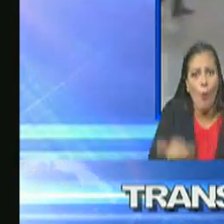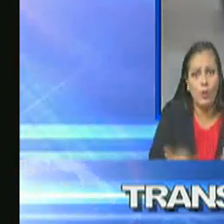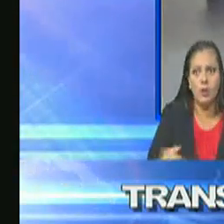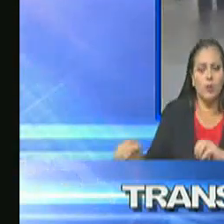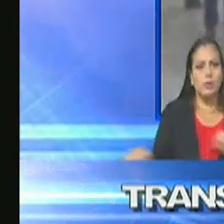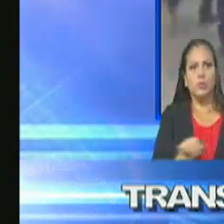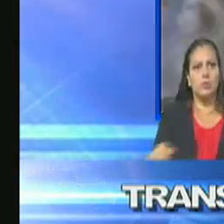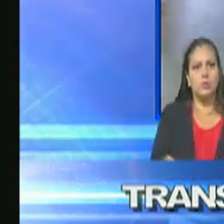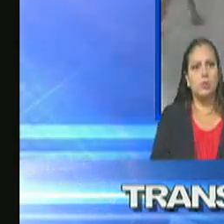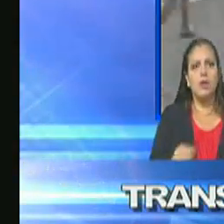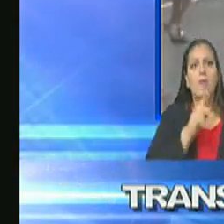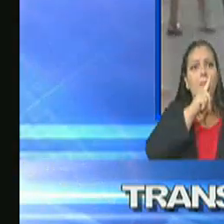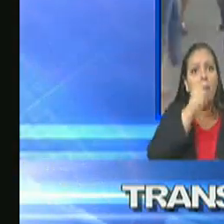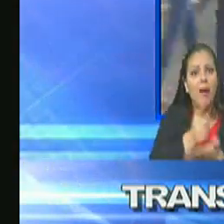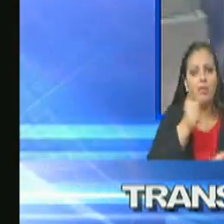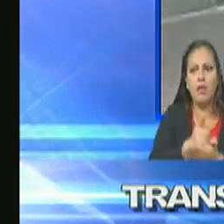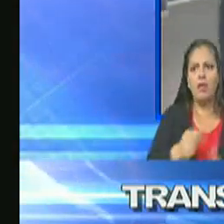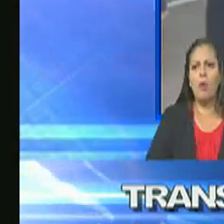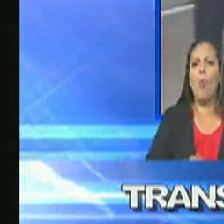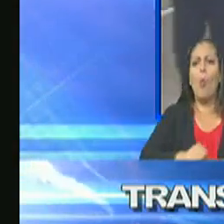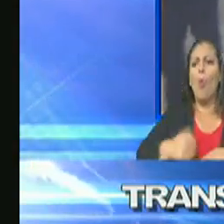de Guayaquil.